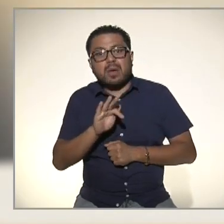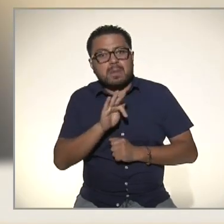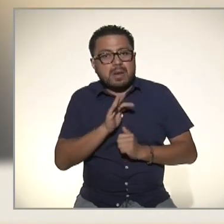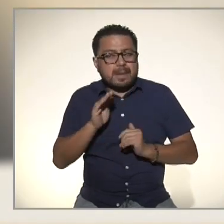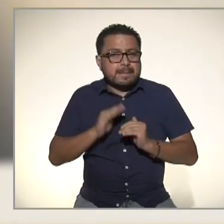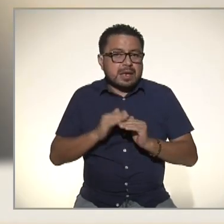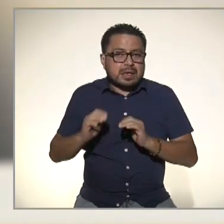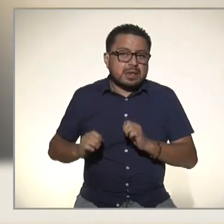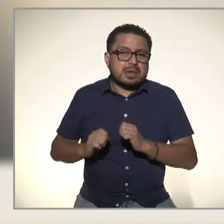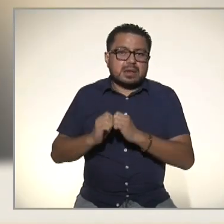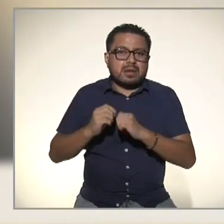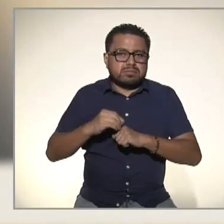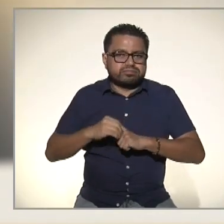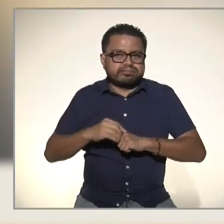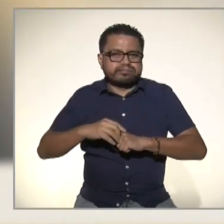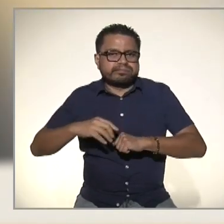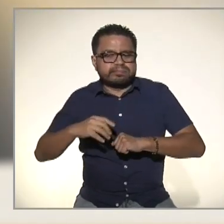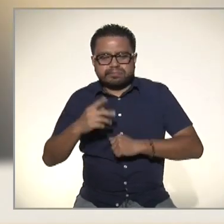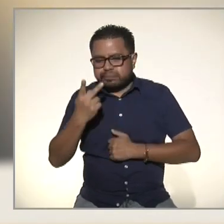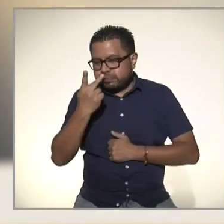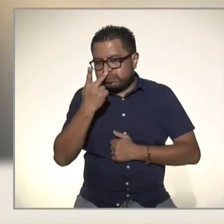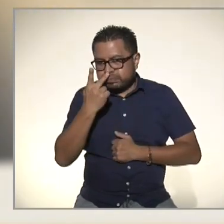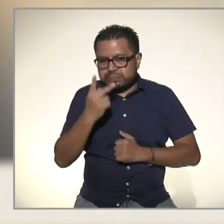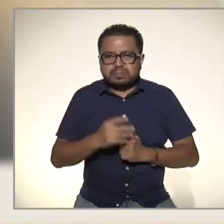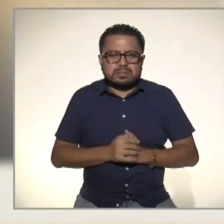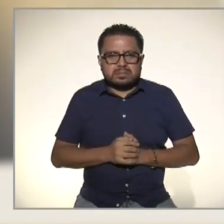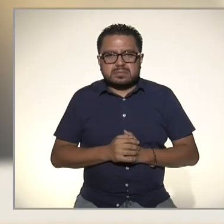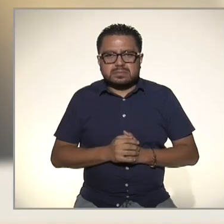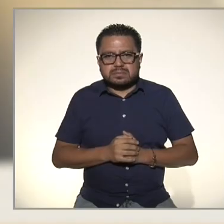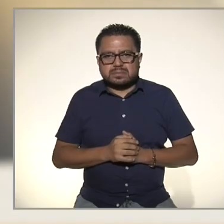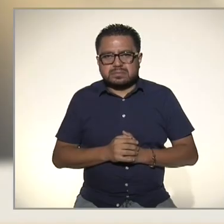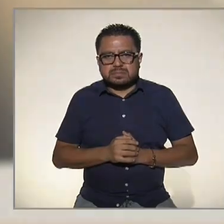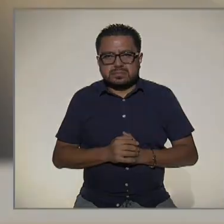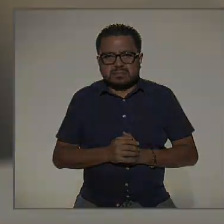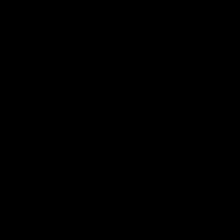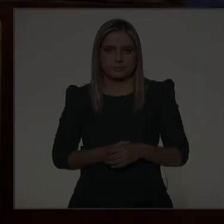el riesgo de inflamaciones en el pene.